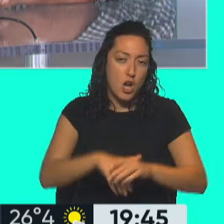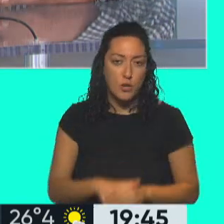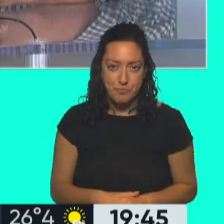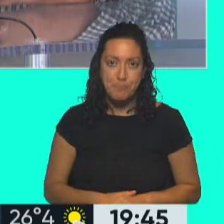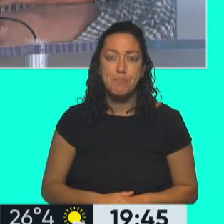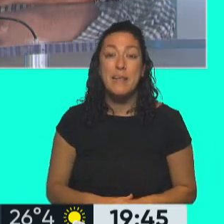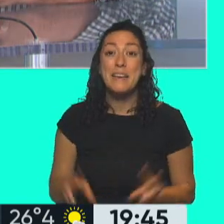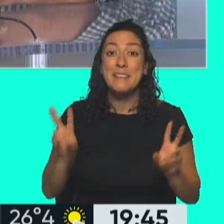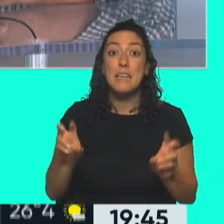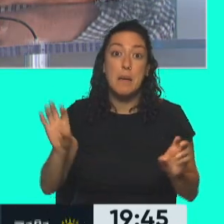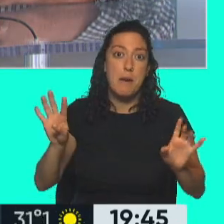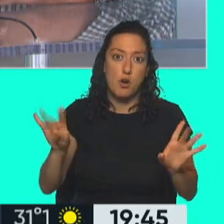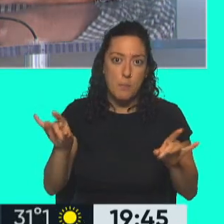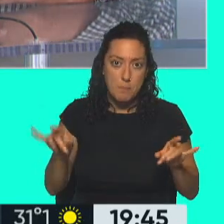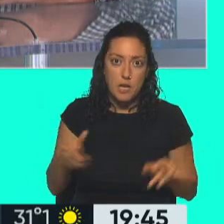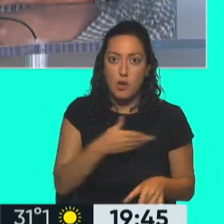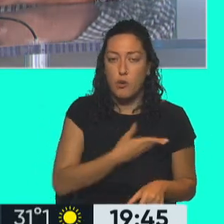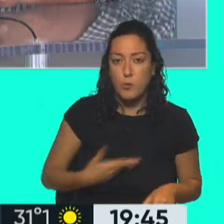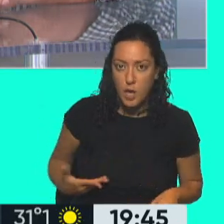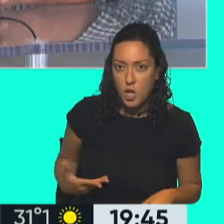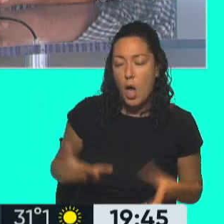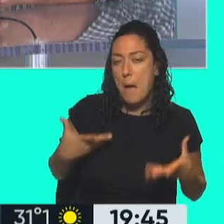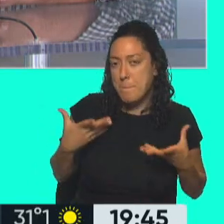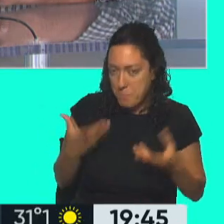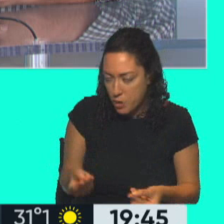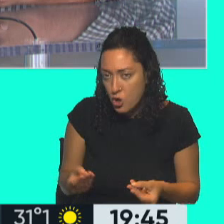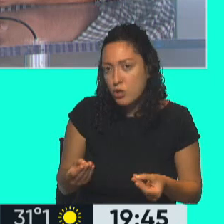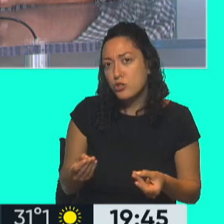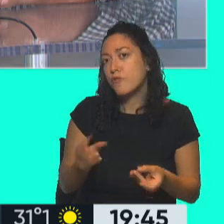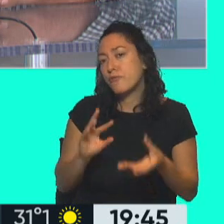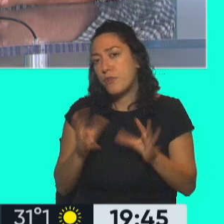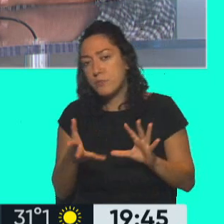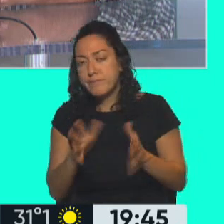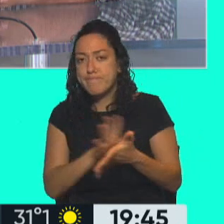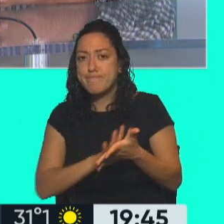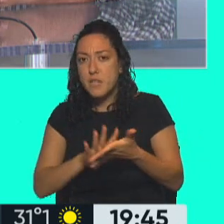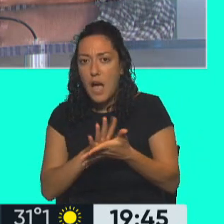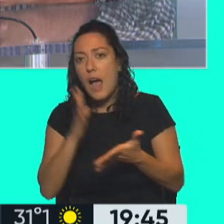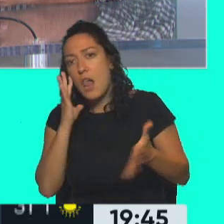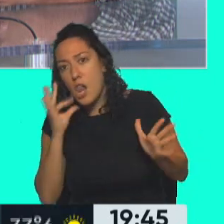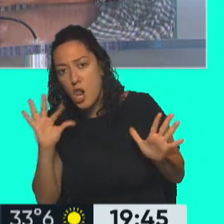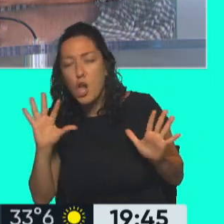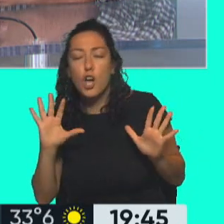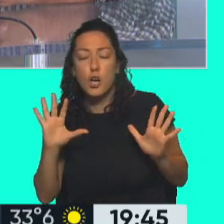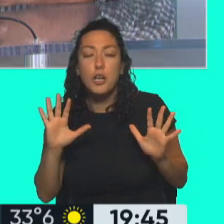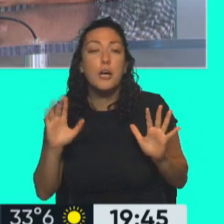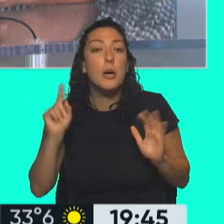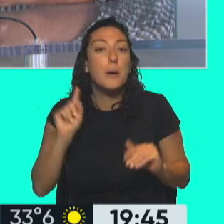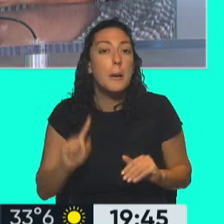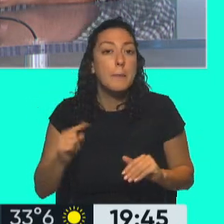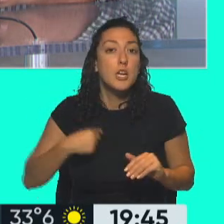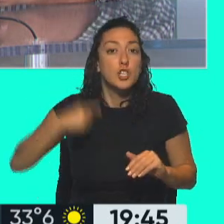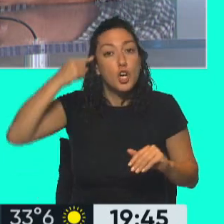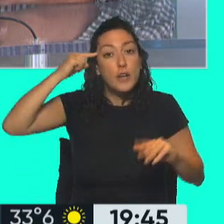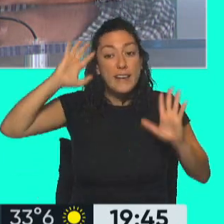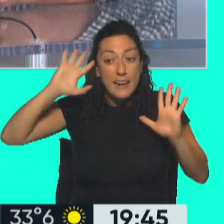complejo Que bueno el gobierno ha asistido de alguna manera yo creo que hay que volver